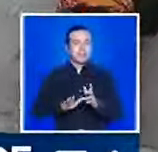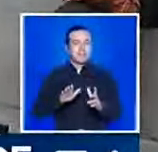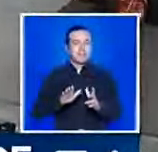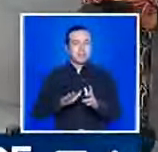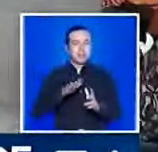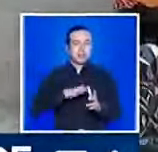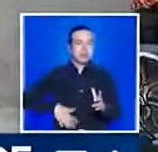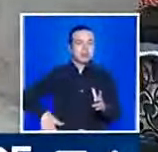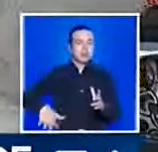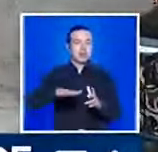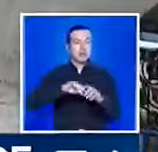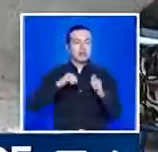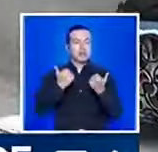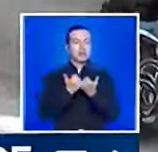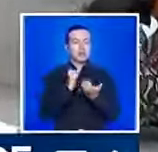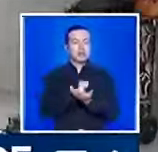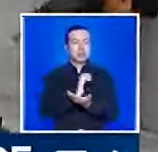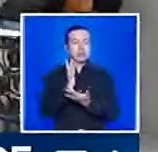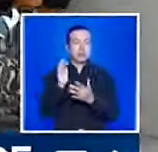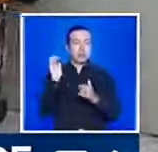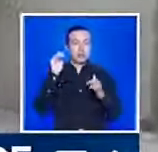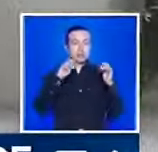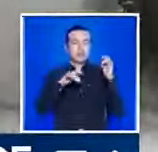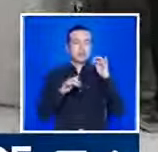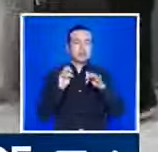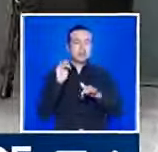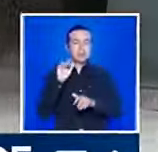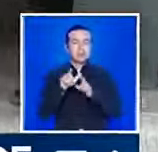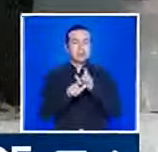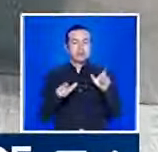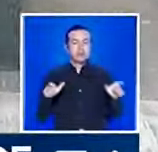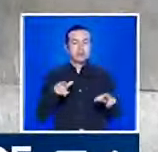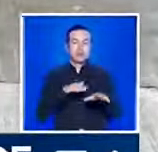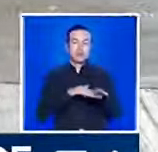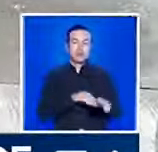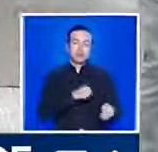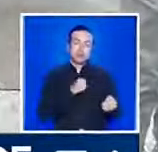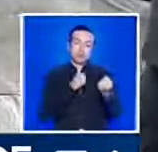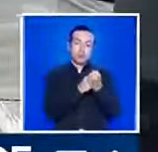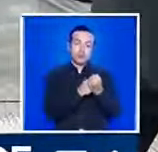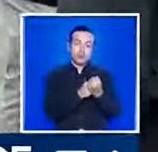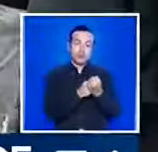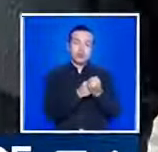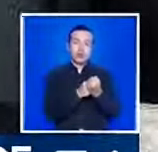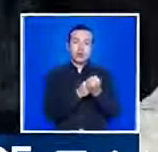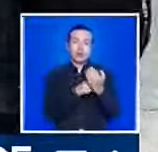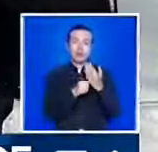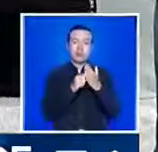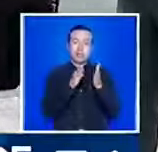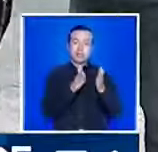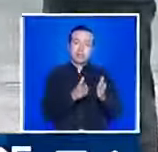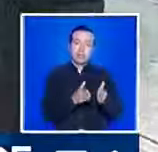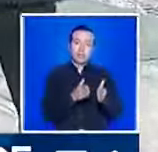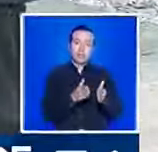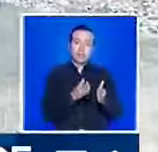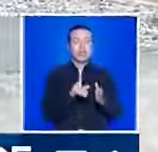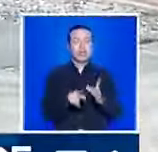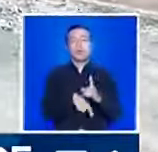Asamblea Nacional y que llegarán aquí, bueno, personas que respalden tanto a la ministra Palencia